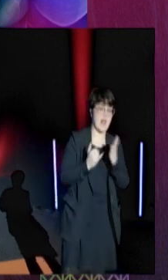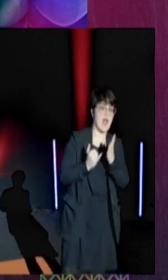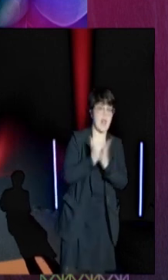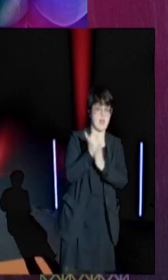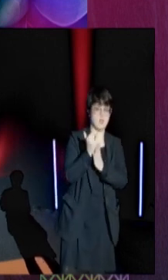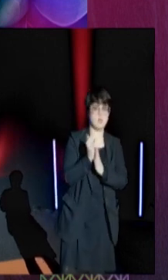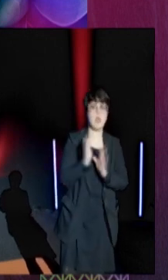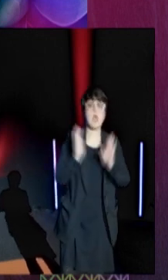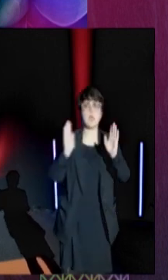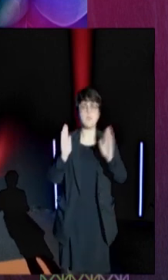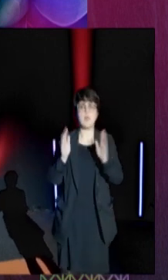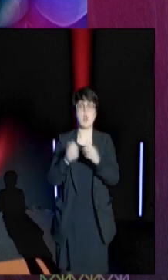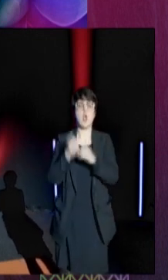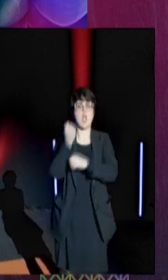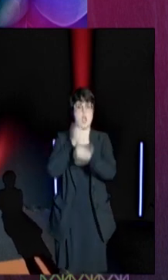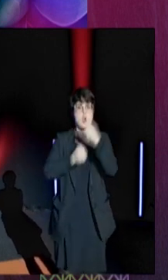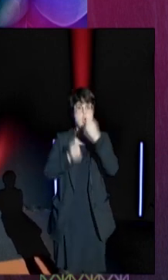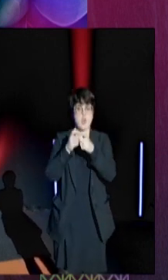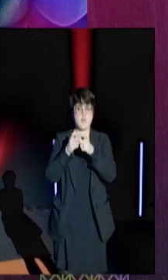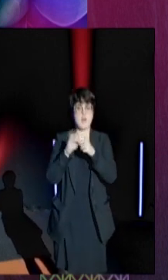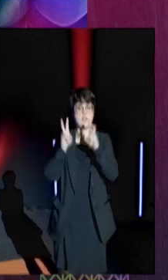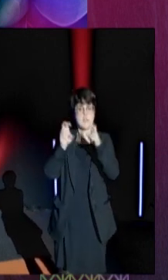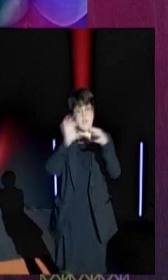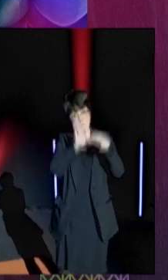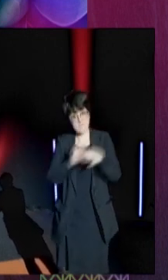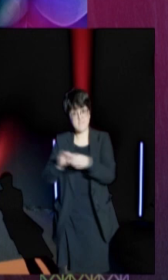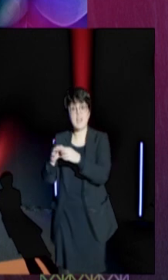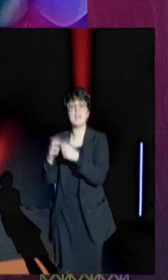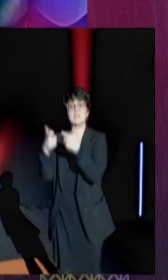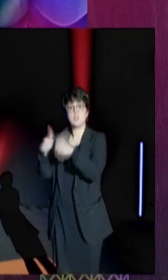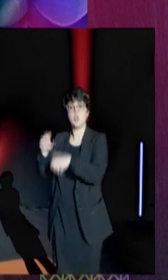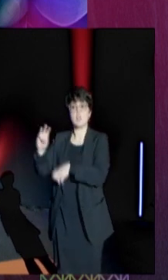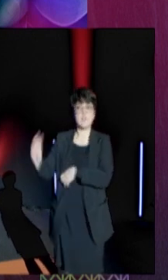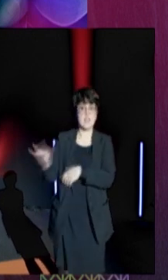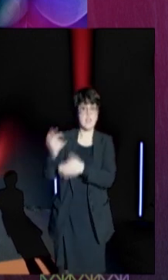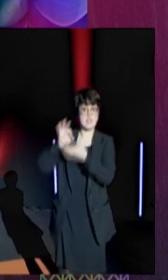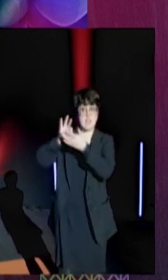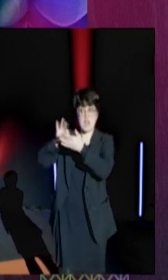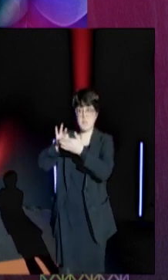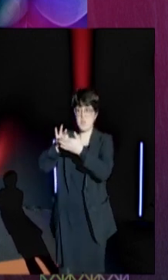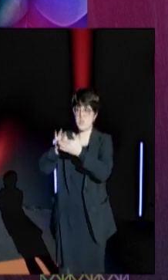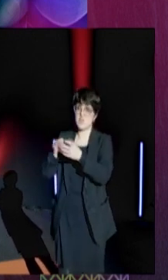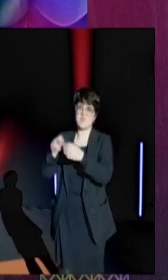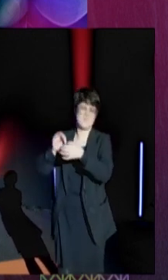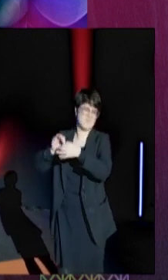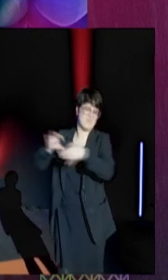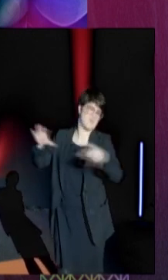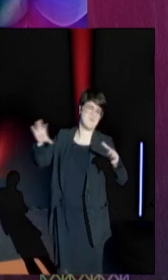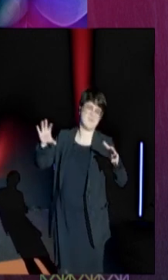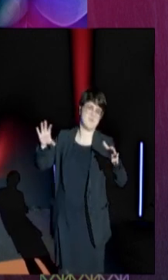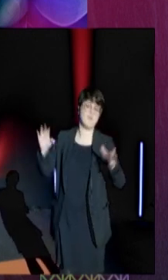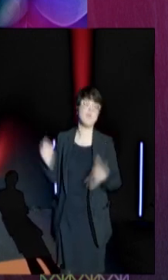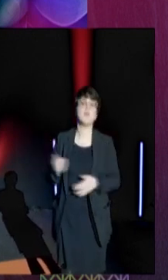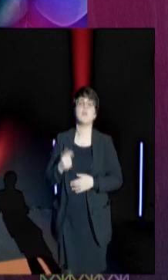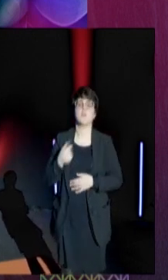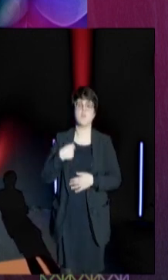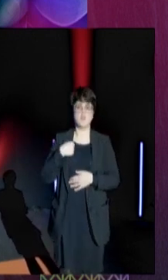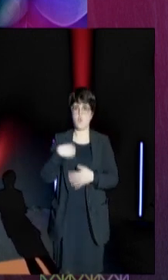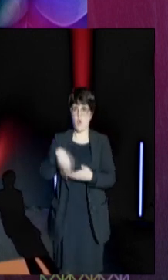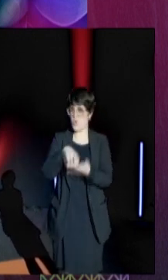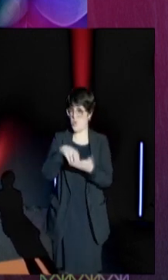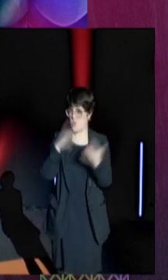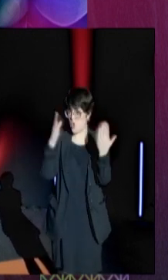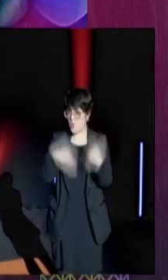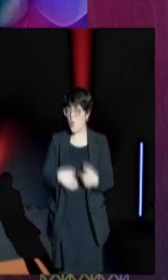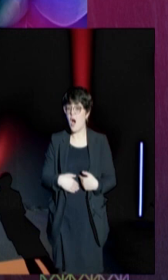en economías crecientemente terciarizadas esto no ha sido así por lo tanto es decir no me cabe ninguna duda